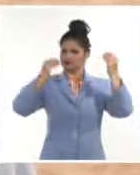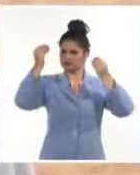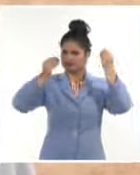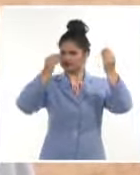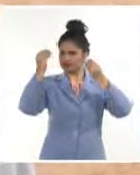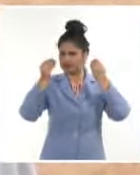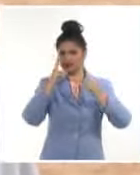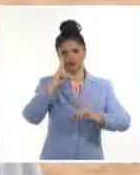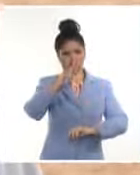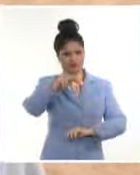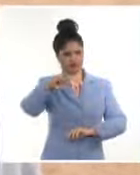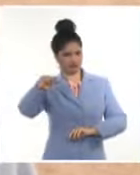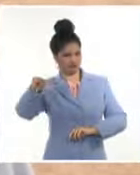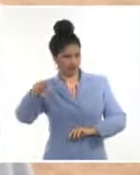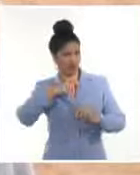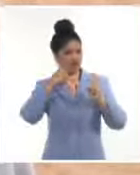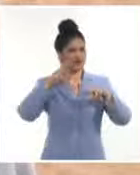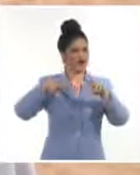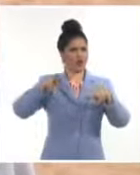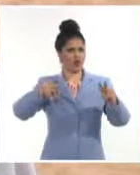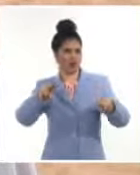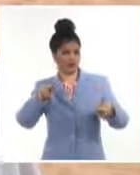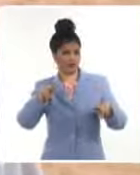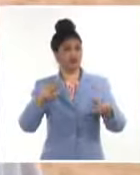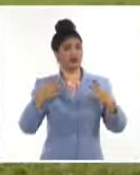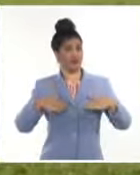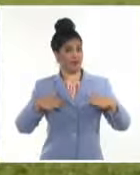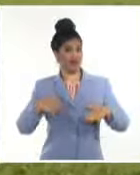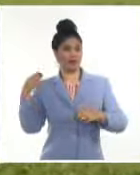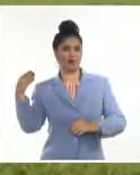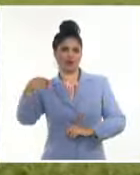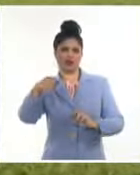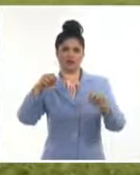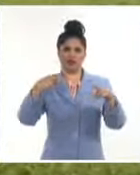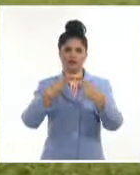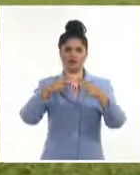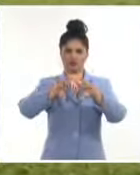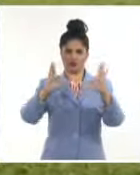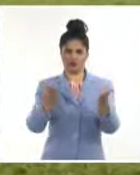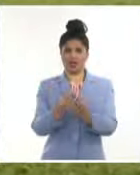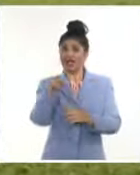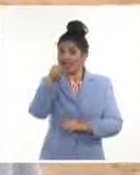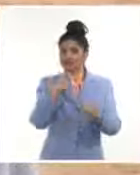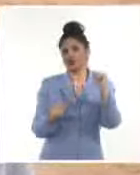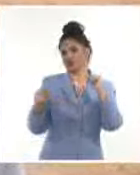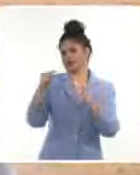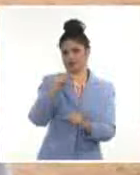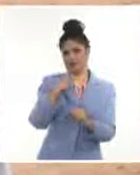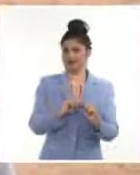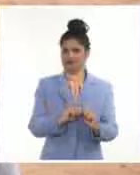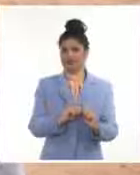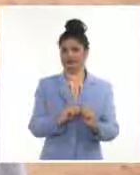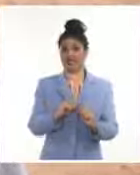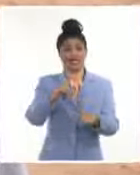y que esperamos, como siempre, ir por la clasificación, que es el primer objetivo que tenemos. tenemos alrededor de 4 semanas que